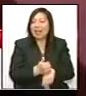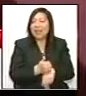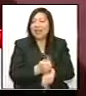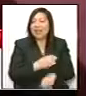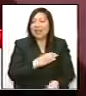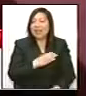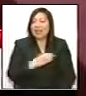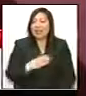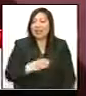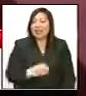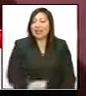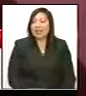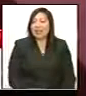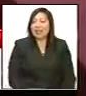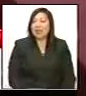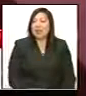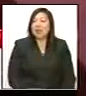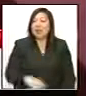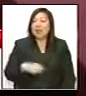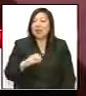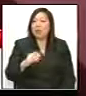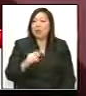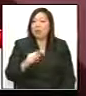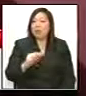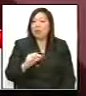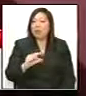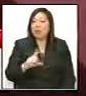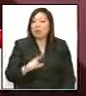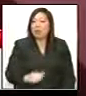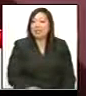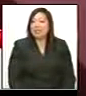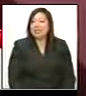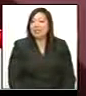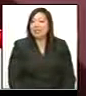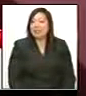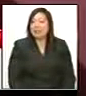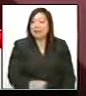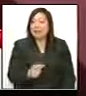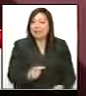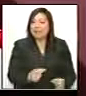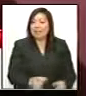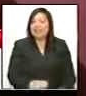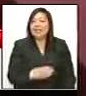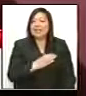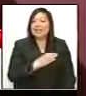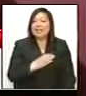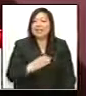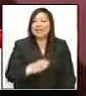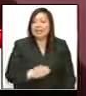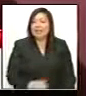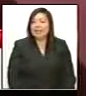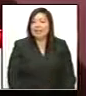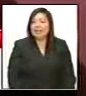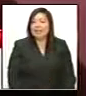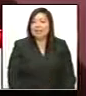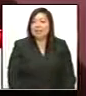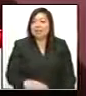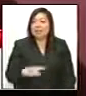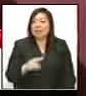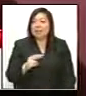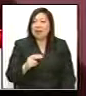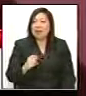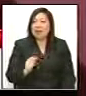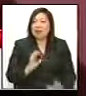Callao, el doctor Walter Portugal Benavides, director ejecutivo de salud de las personas Direza Callao, y a Melesio Maita Cota, director